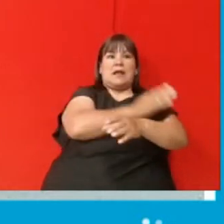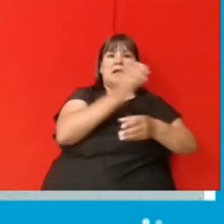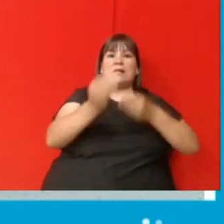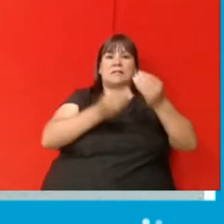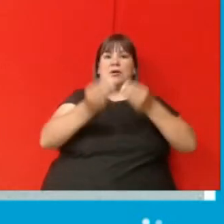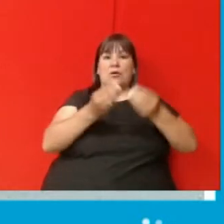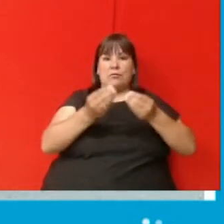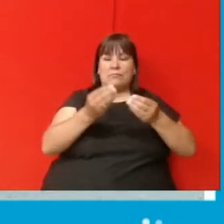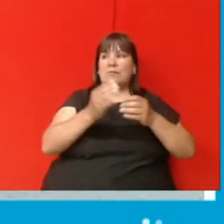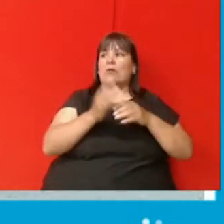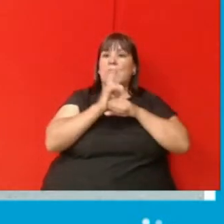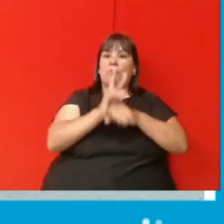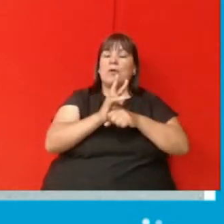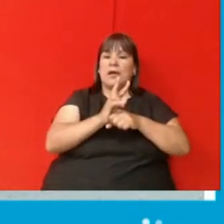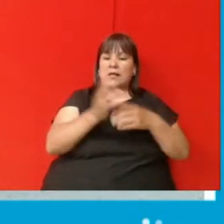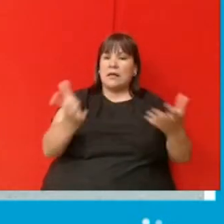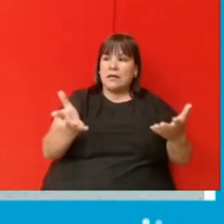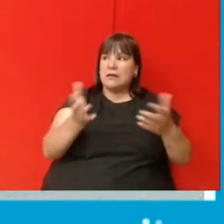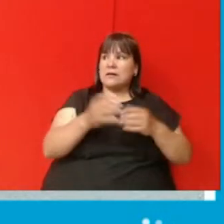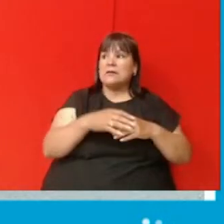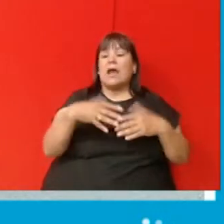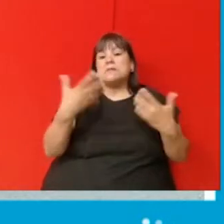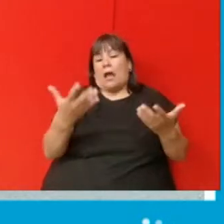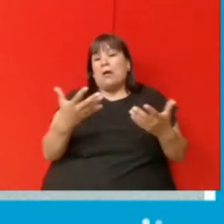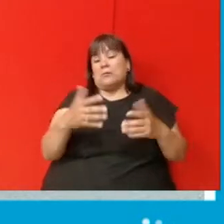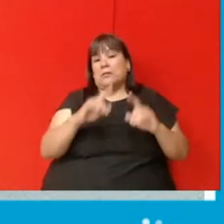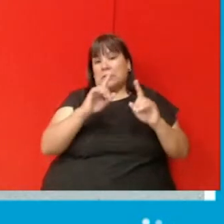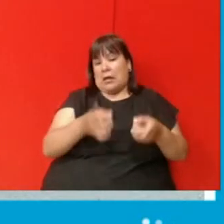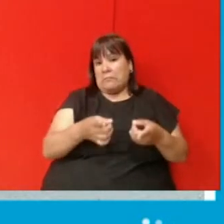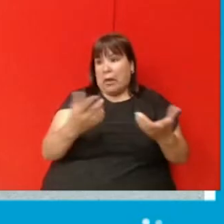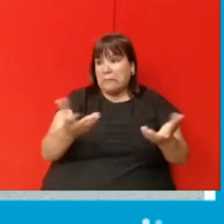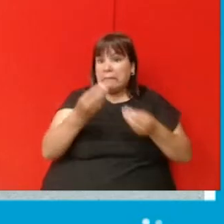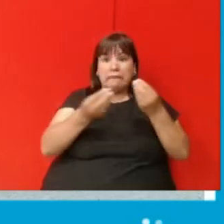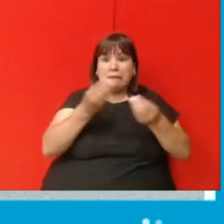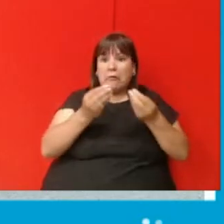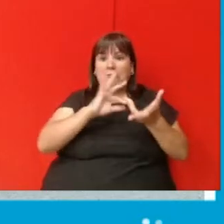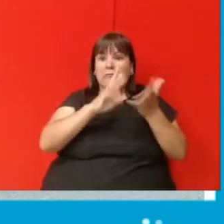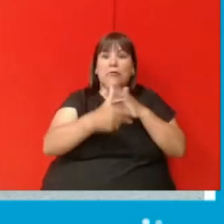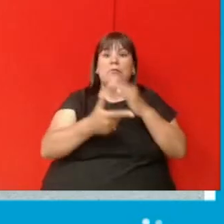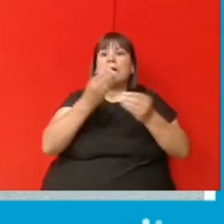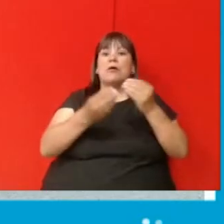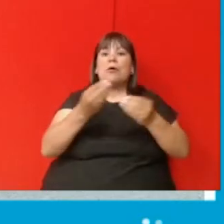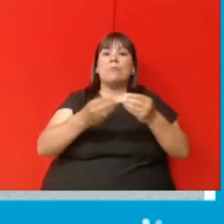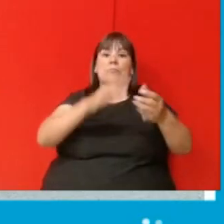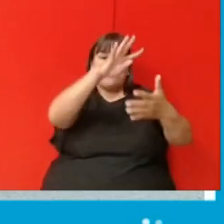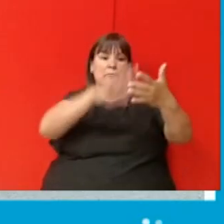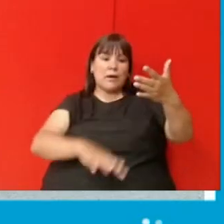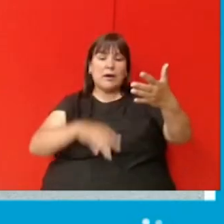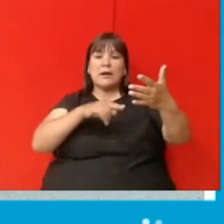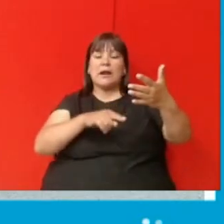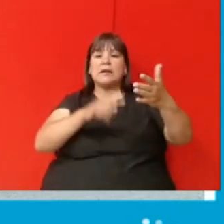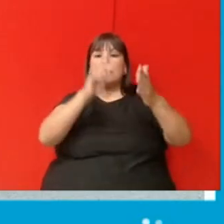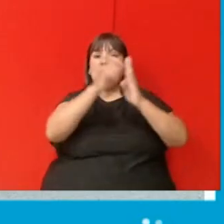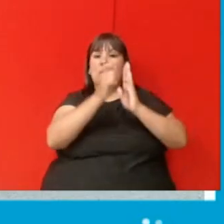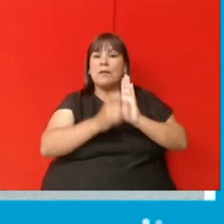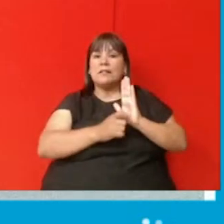corta, pero que podría ser. No sé si tienen ustedes algún formulario al ingreso. Y para